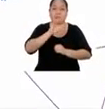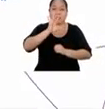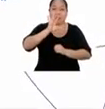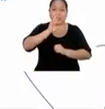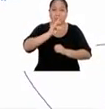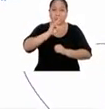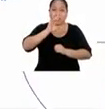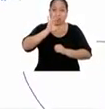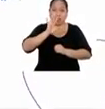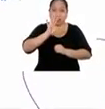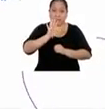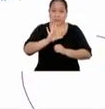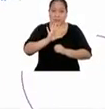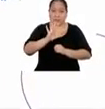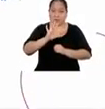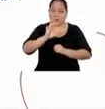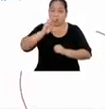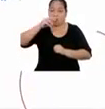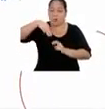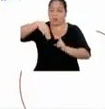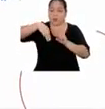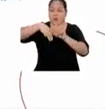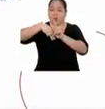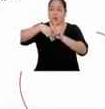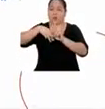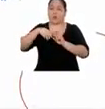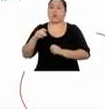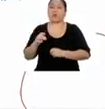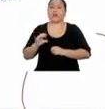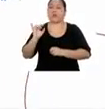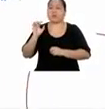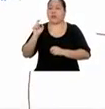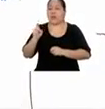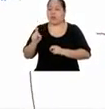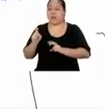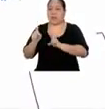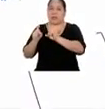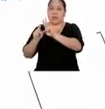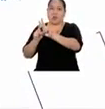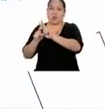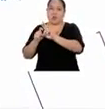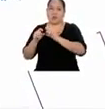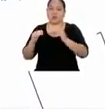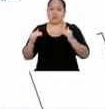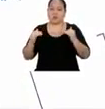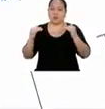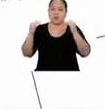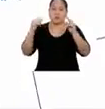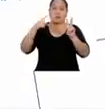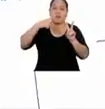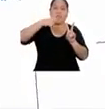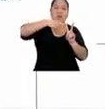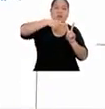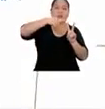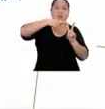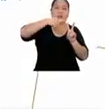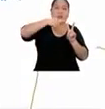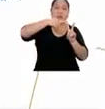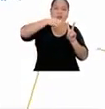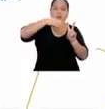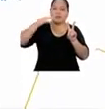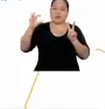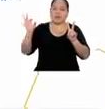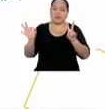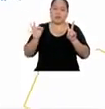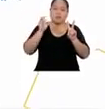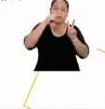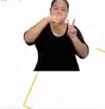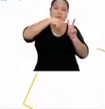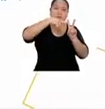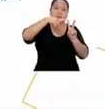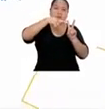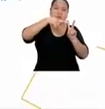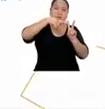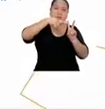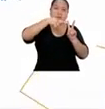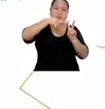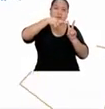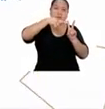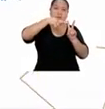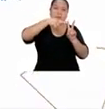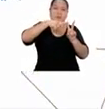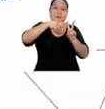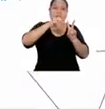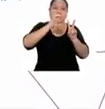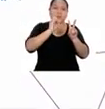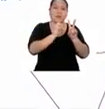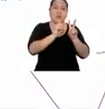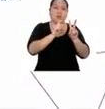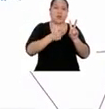0,6075 metros cuadrados. Seguidamente, la potencia al cuadrado de x se transpone al primer miembro como raíz cuadrada